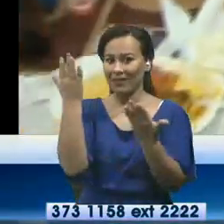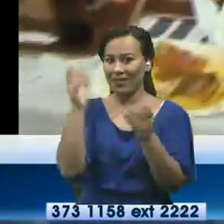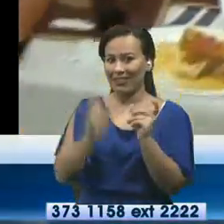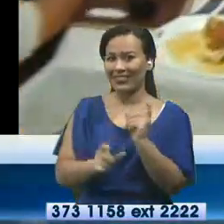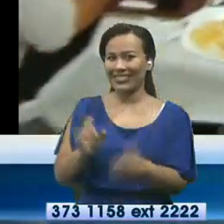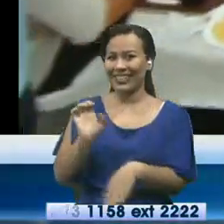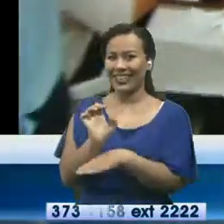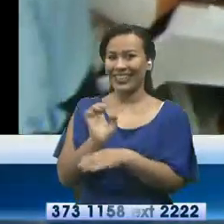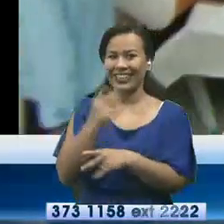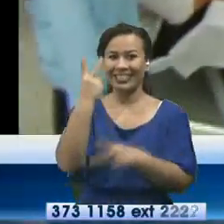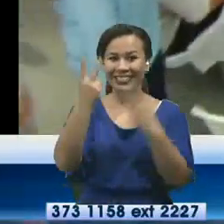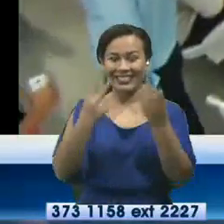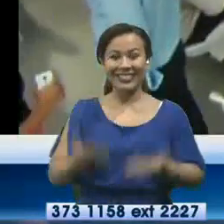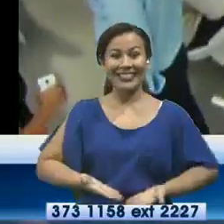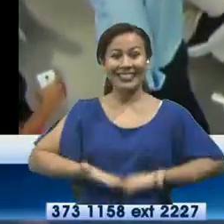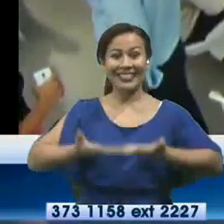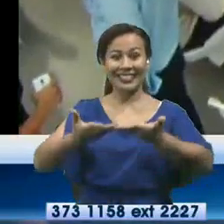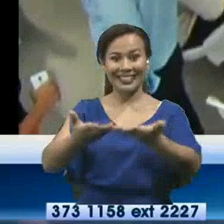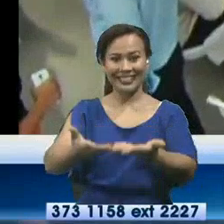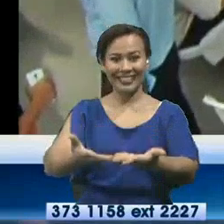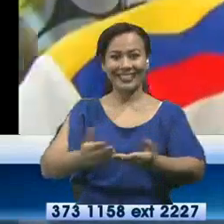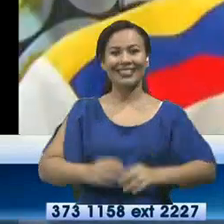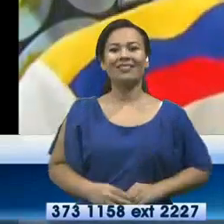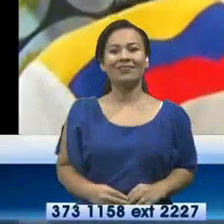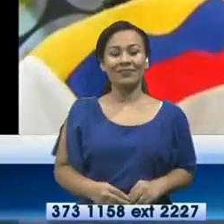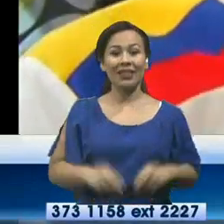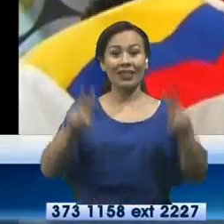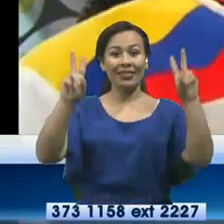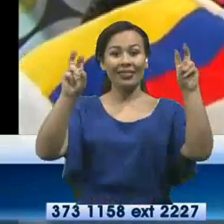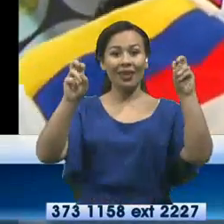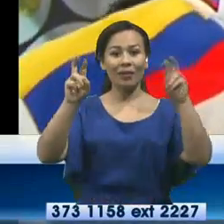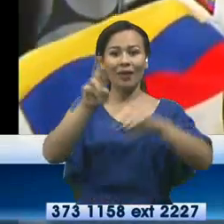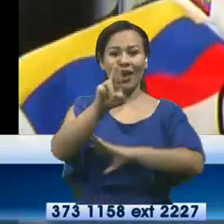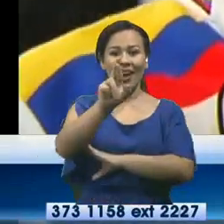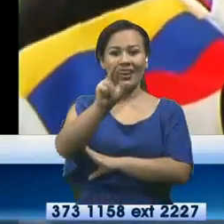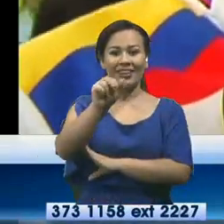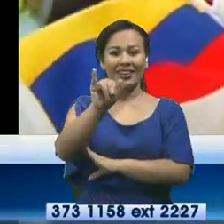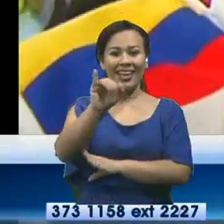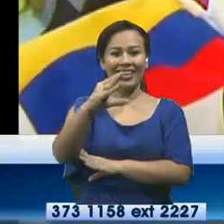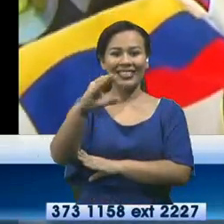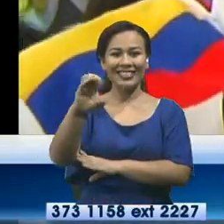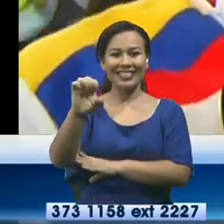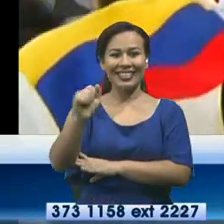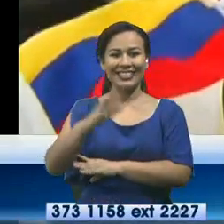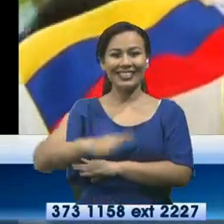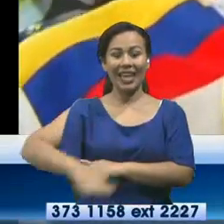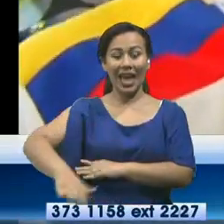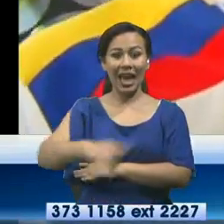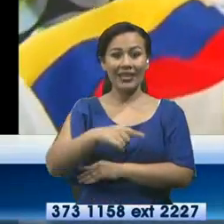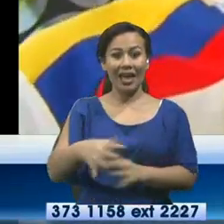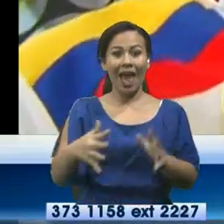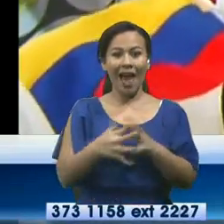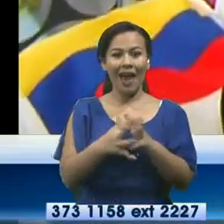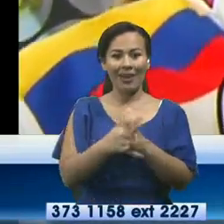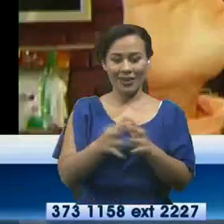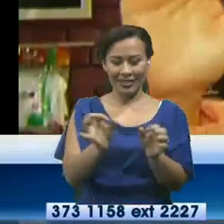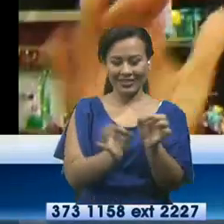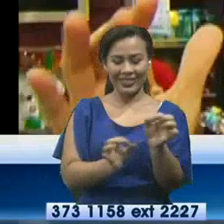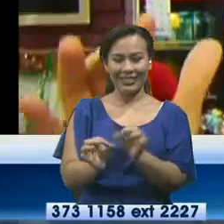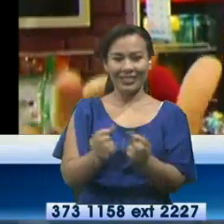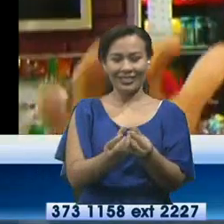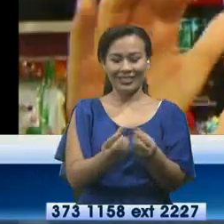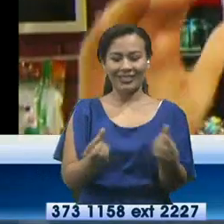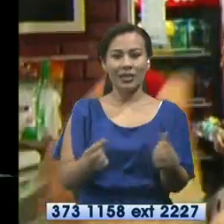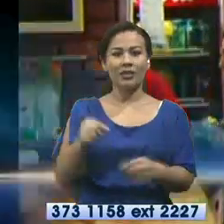ofrecen a los visitantes de Raíces. Y ahora estamos acá sirviéndonos los moros con longaniza típico de acá del Guayas.